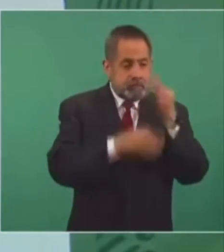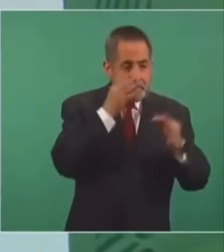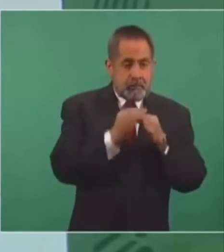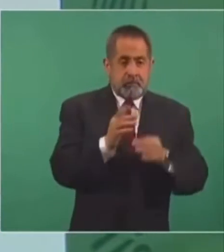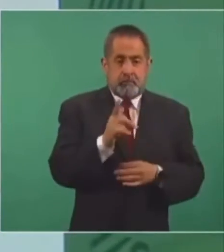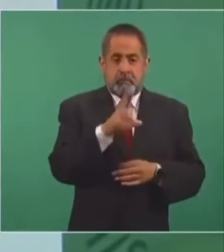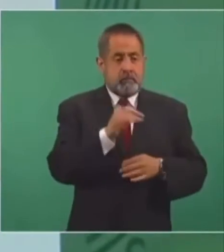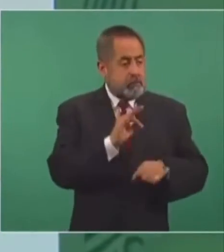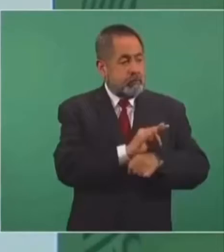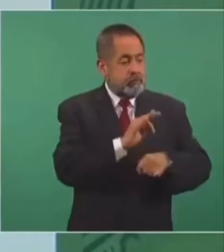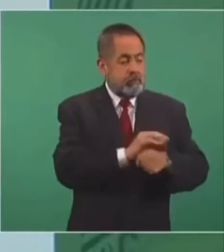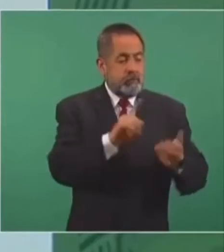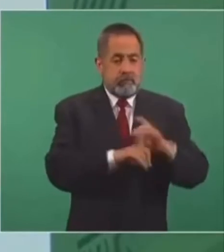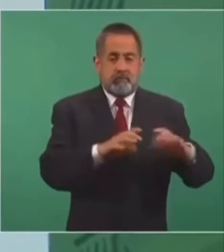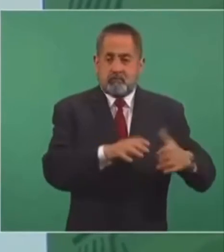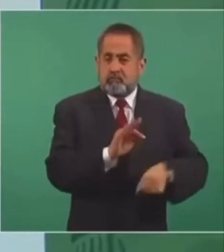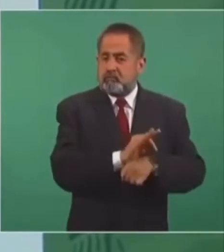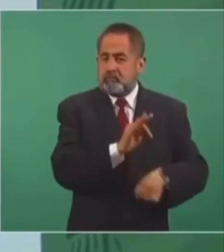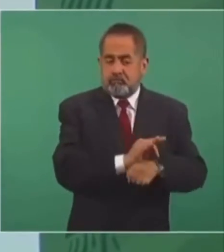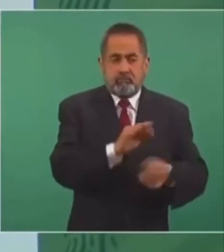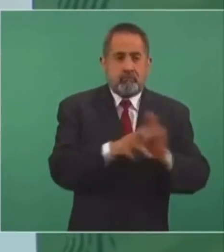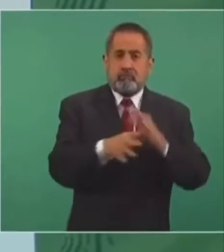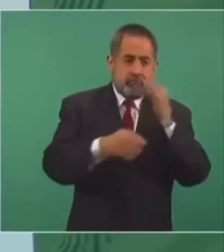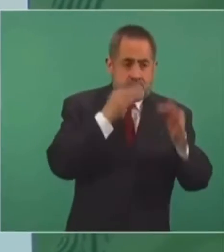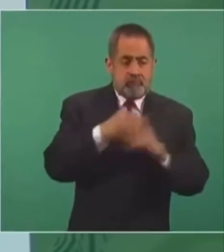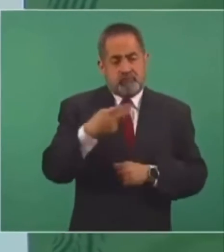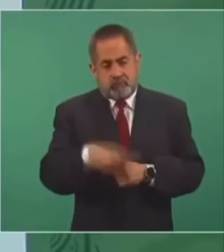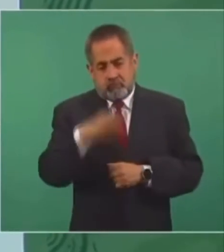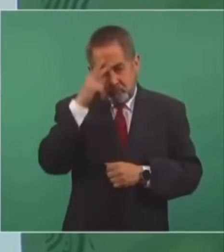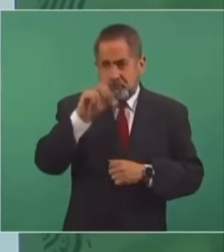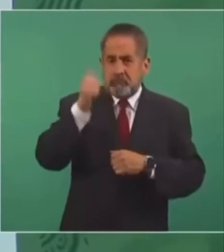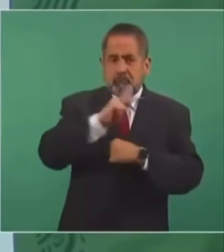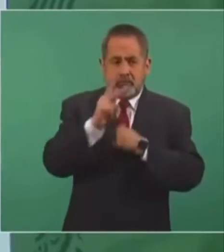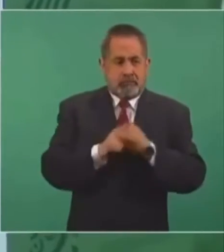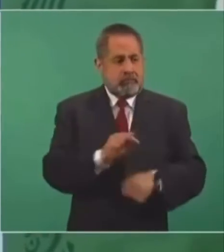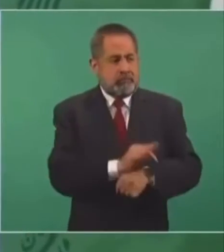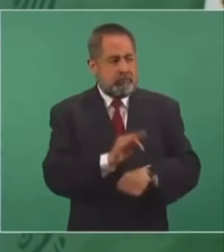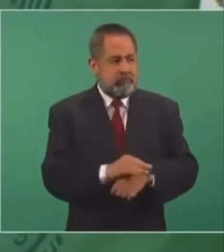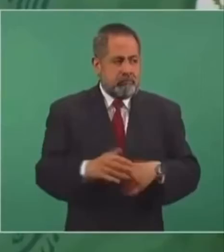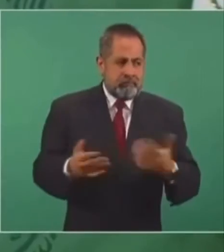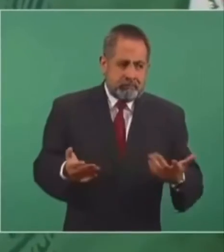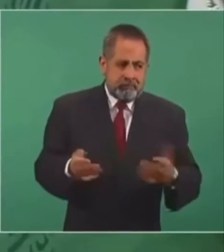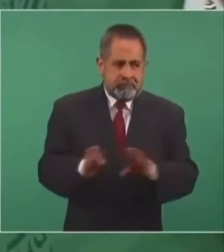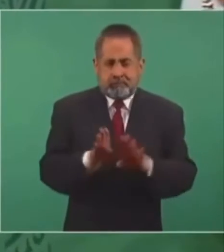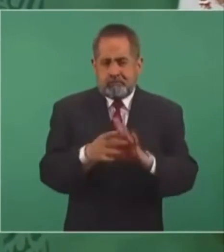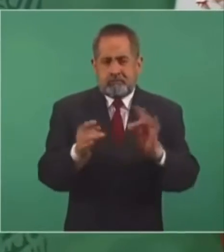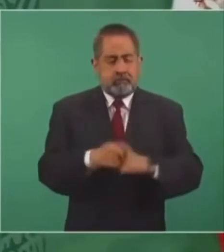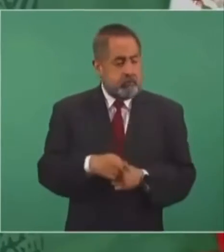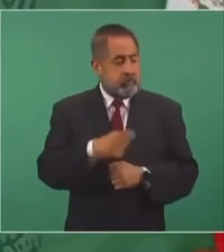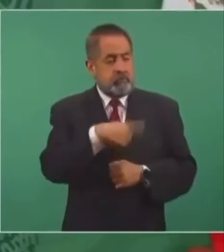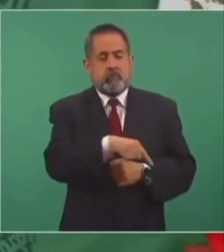llegar a dañar la competencia y la libre concurrencia en el sector eléctrico además de que puede producir daños inminentes e